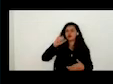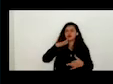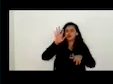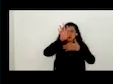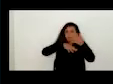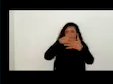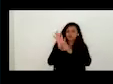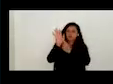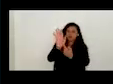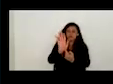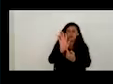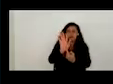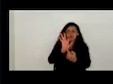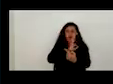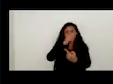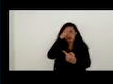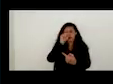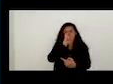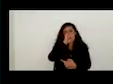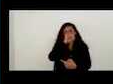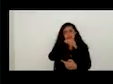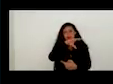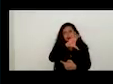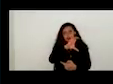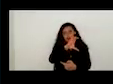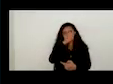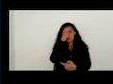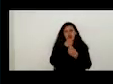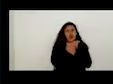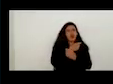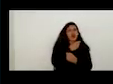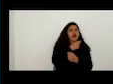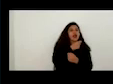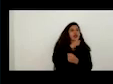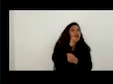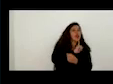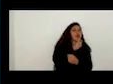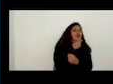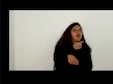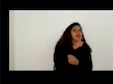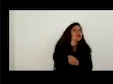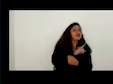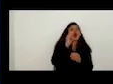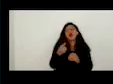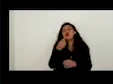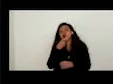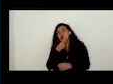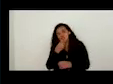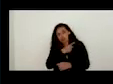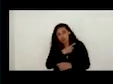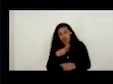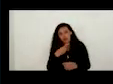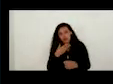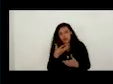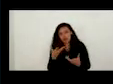que pueden ser de acuerdo también al índice de masa corporal, hay para niños y para niñas, y estas deben de estar generalmente